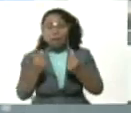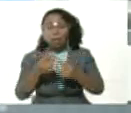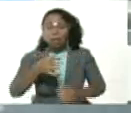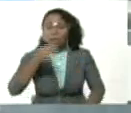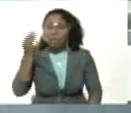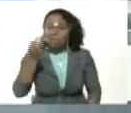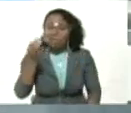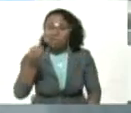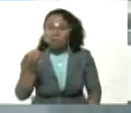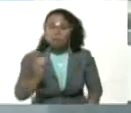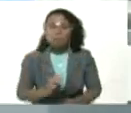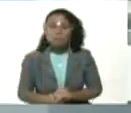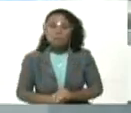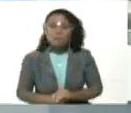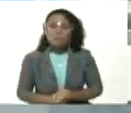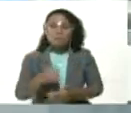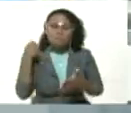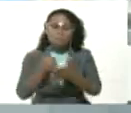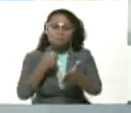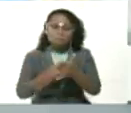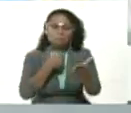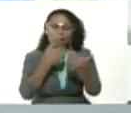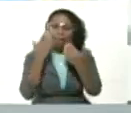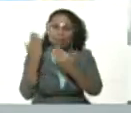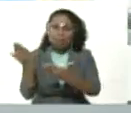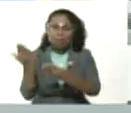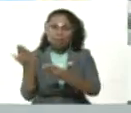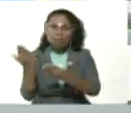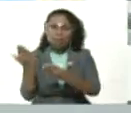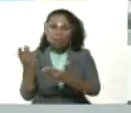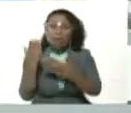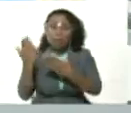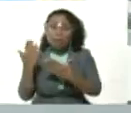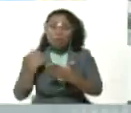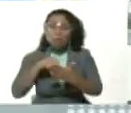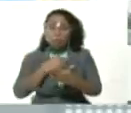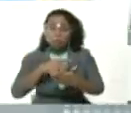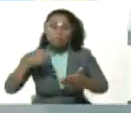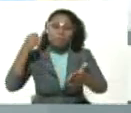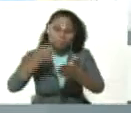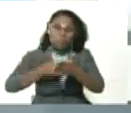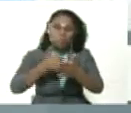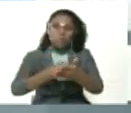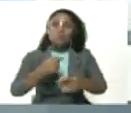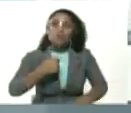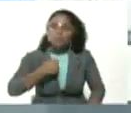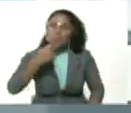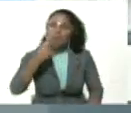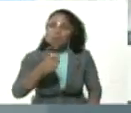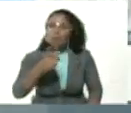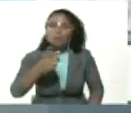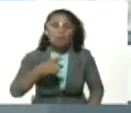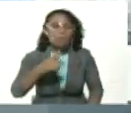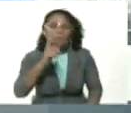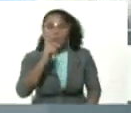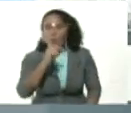Empeñarnos en eso. En eso estamos empeñados. Mire, yo le digo, no hay un